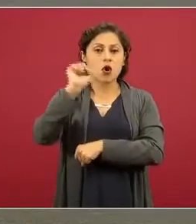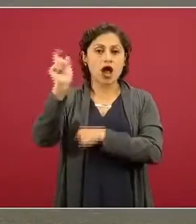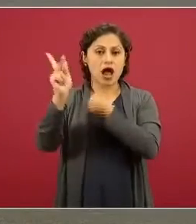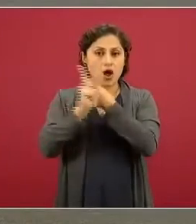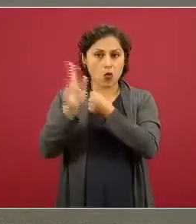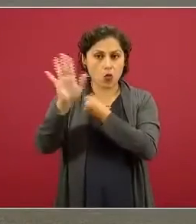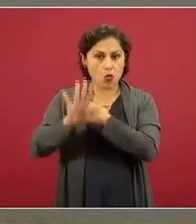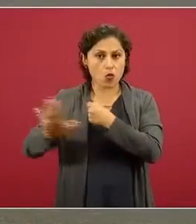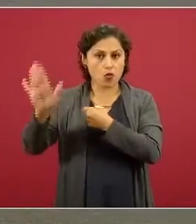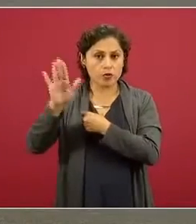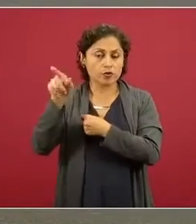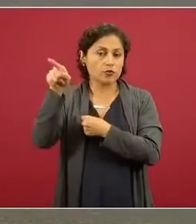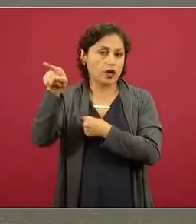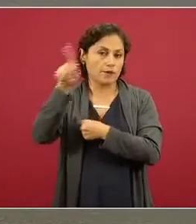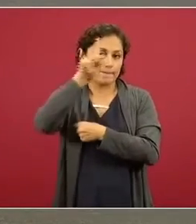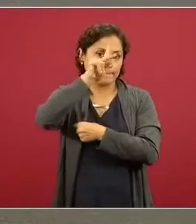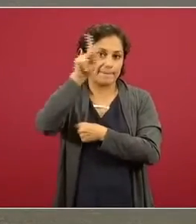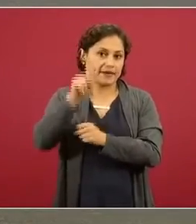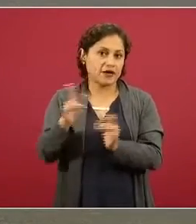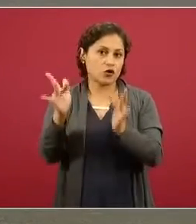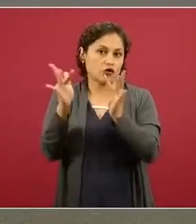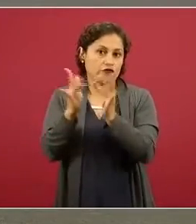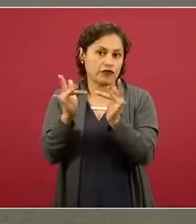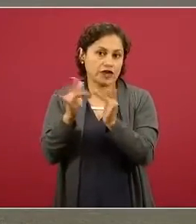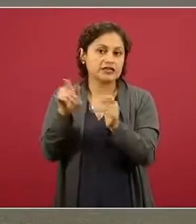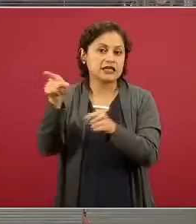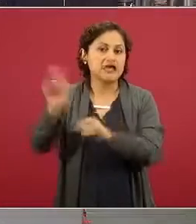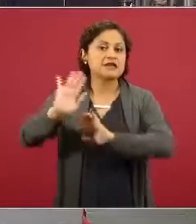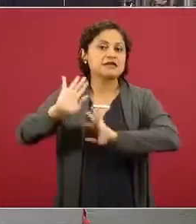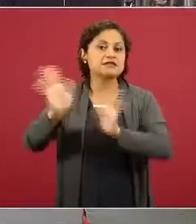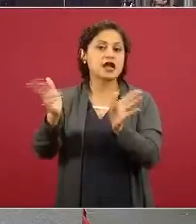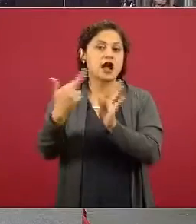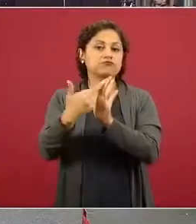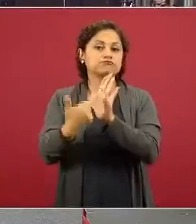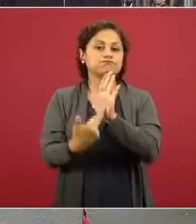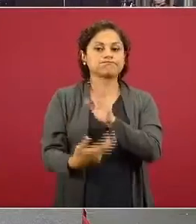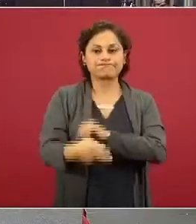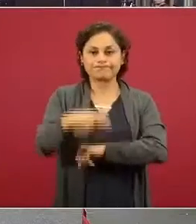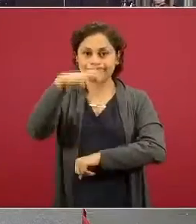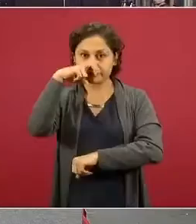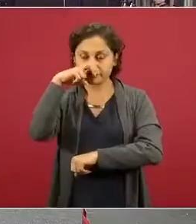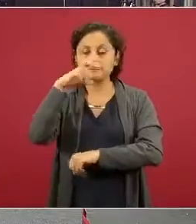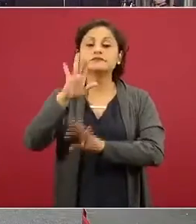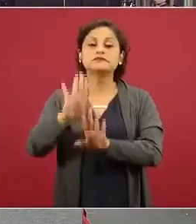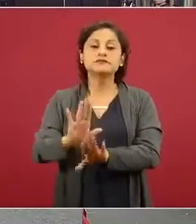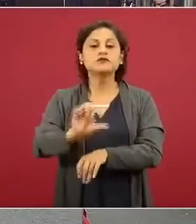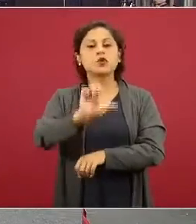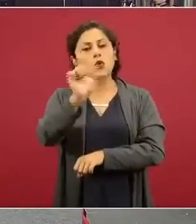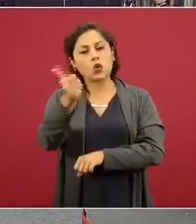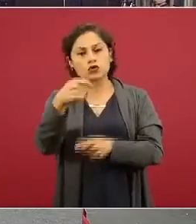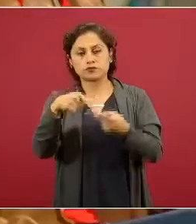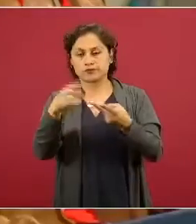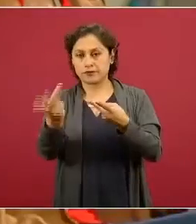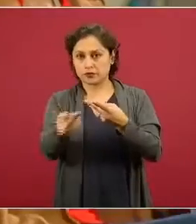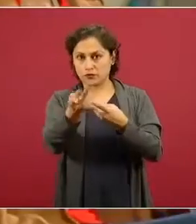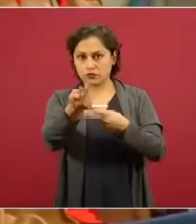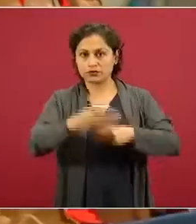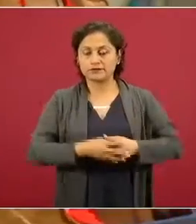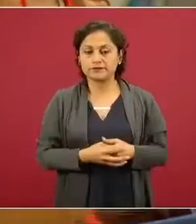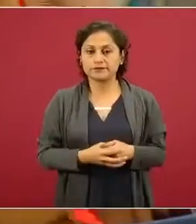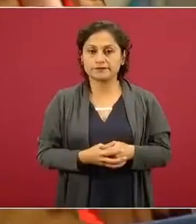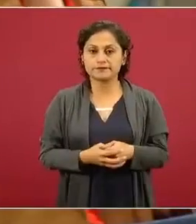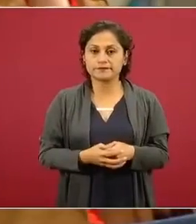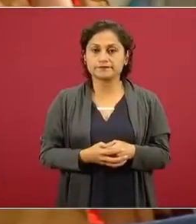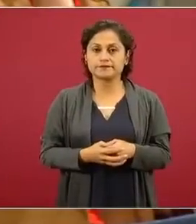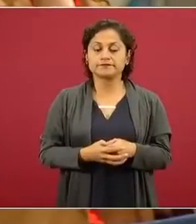tal que en Francia, bueno, pues ya se anunciaron medidas extraordinarias. Y otra, si es tan amable,